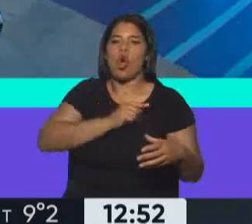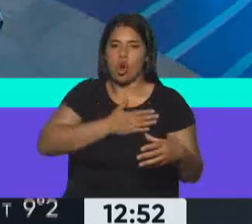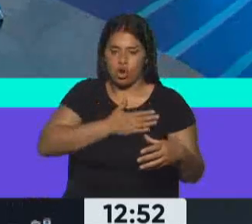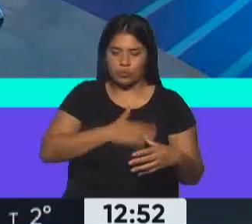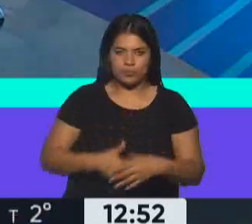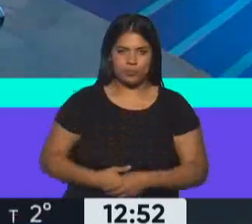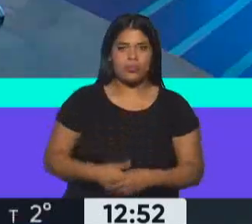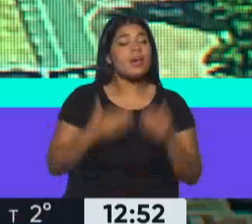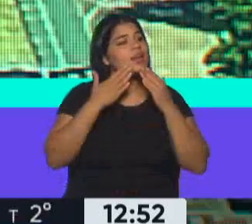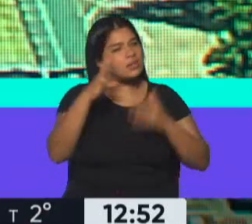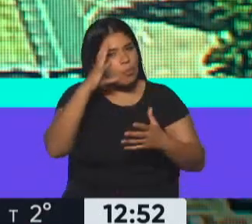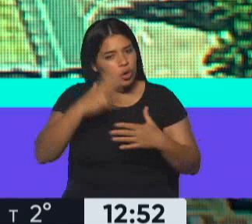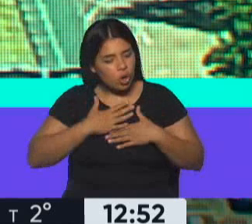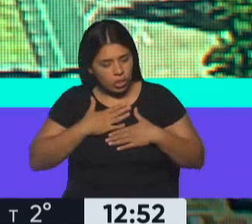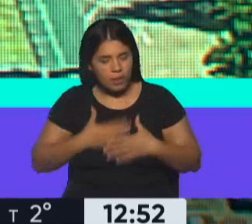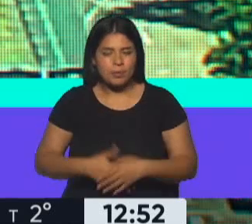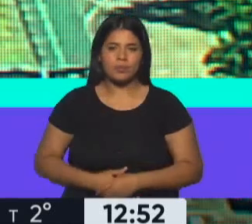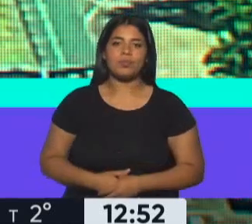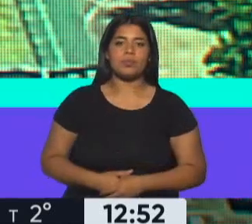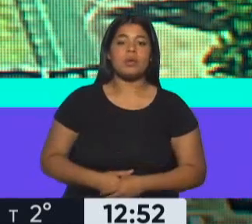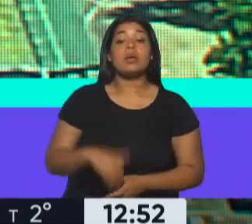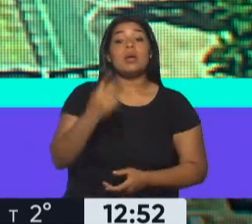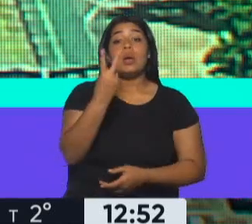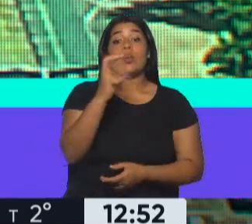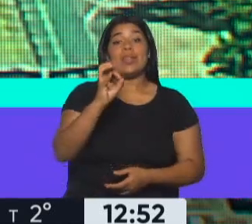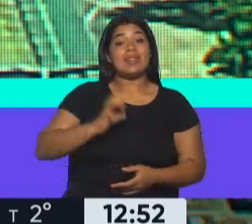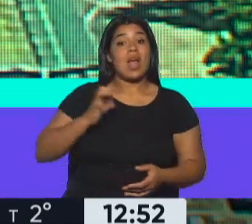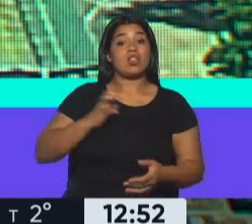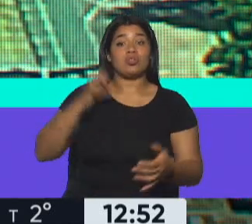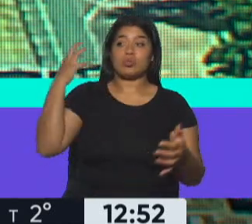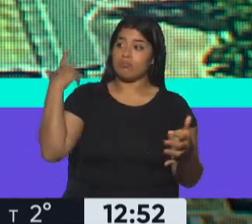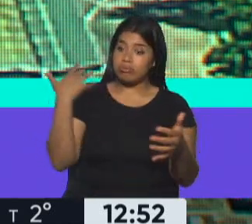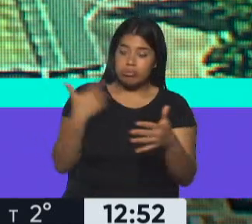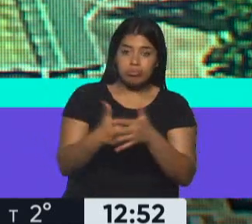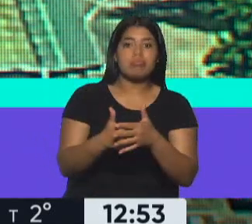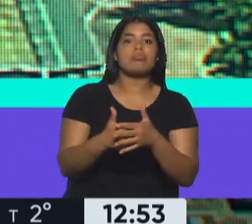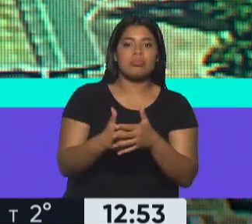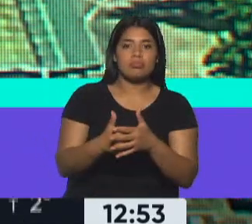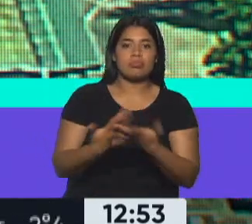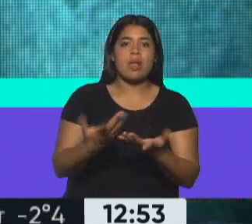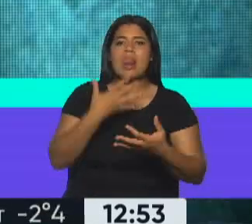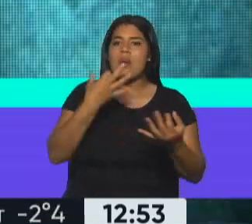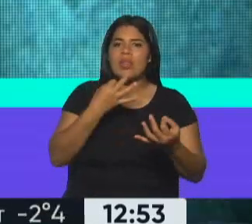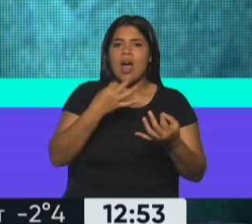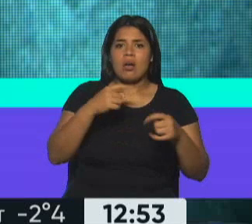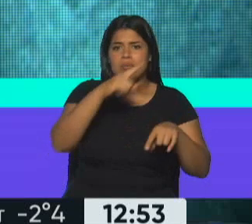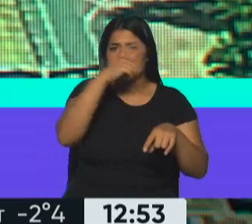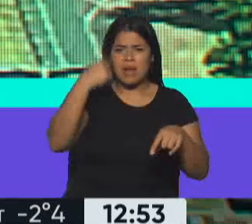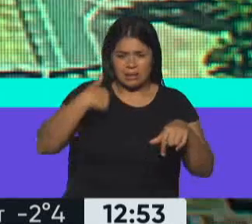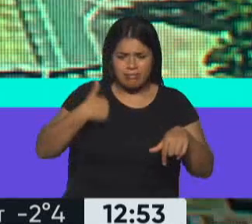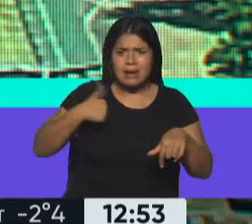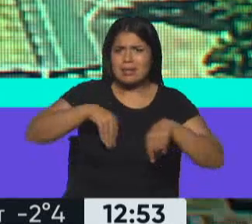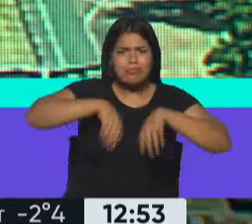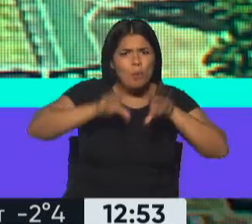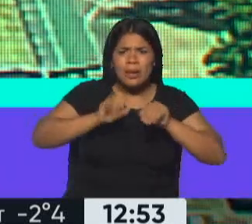favor ya hemos estado hablando de estos 20 años de esta masacre que decíamos no con repercusión nacional e internacional pero hace